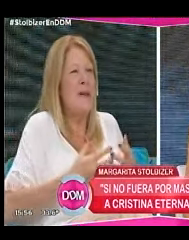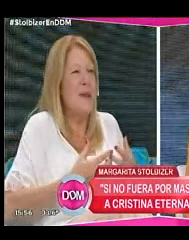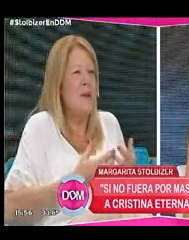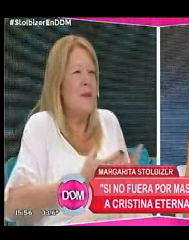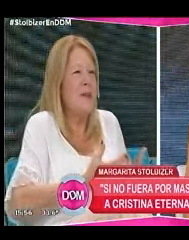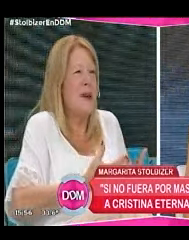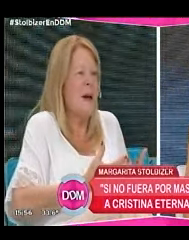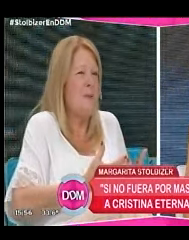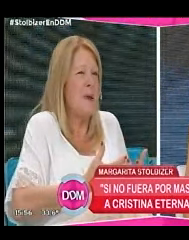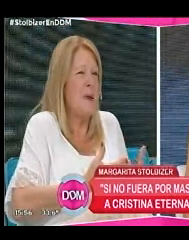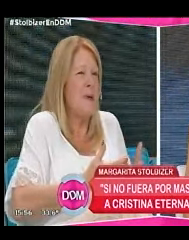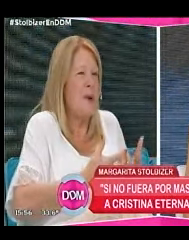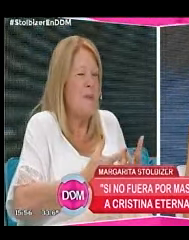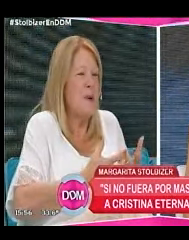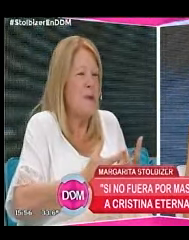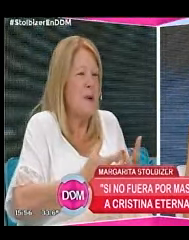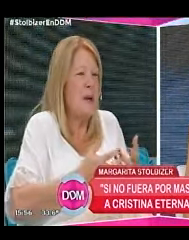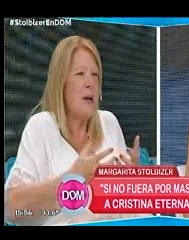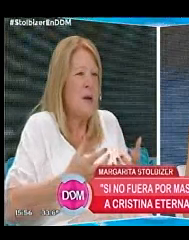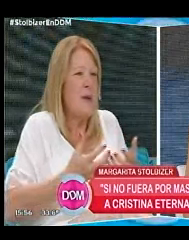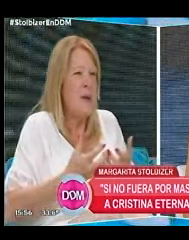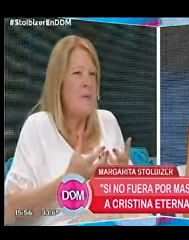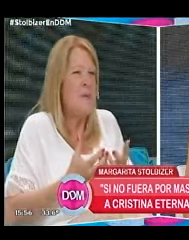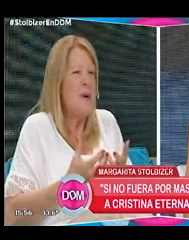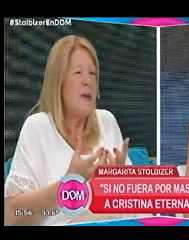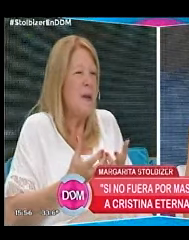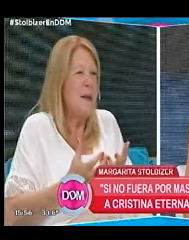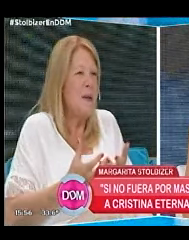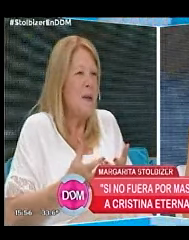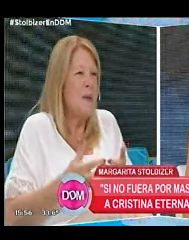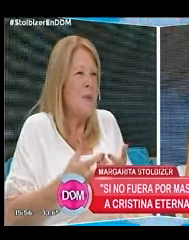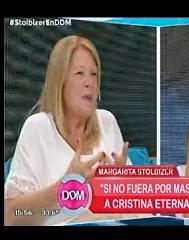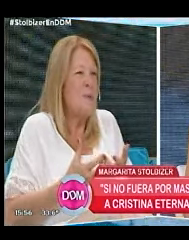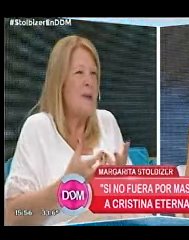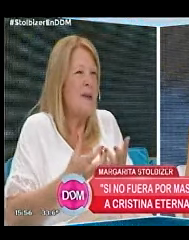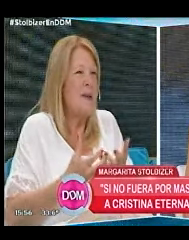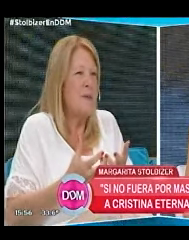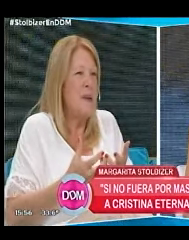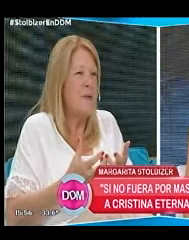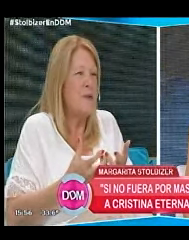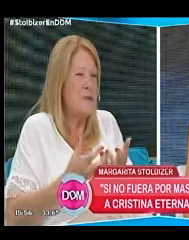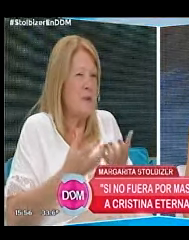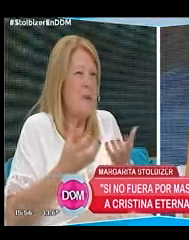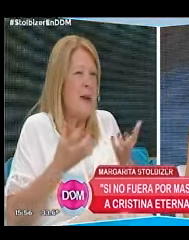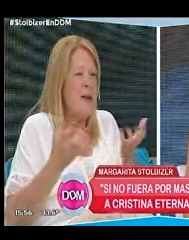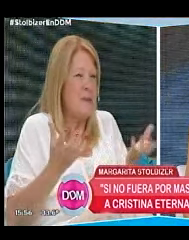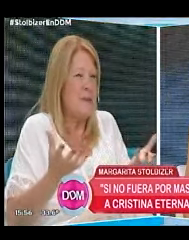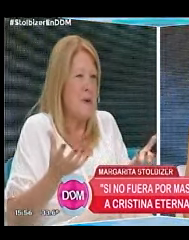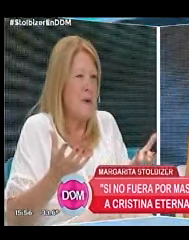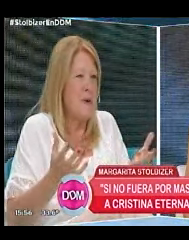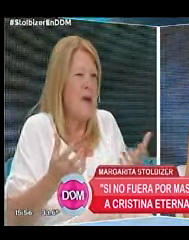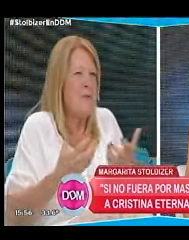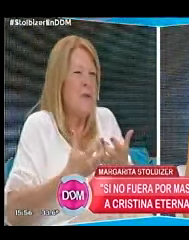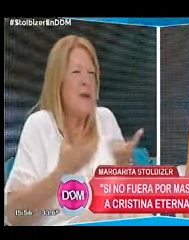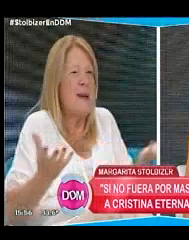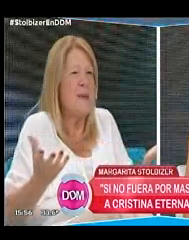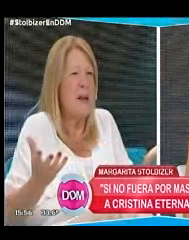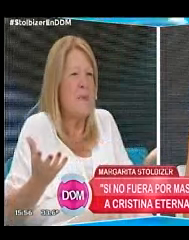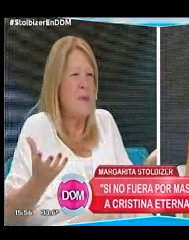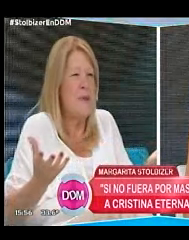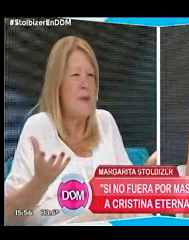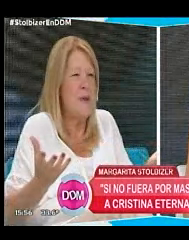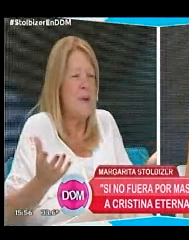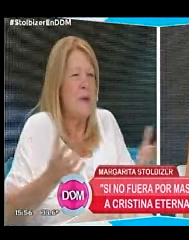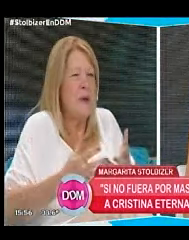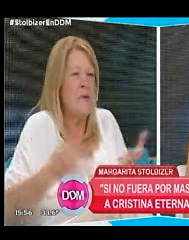lo que he intentado fue acercarme con una persona con quien voy teniendo un mismo entendimiento sobre esto, ¿no? Que es cómo se ejerce